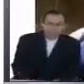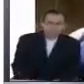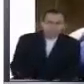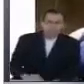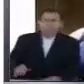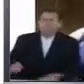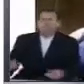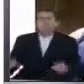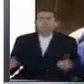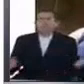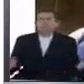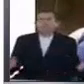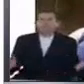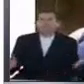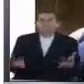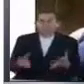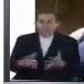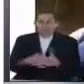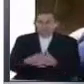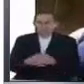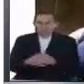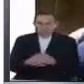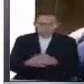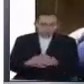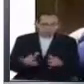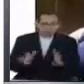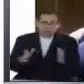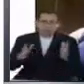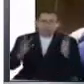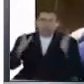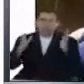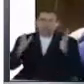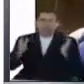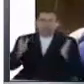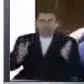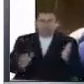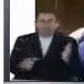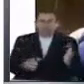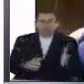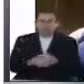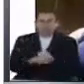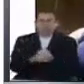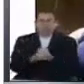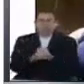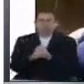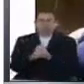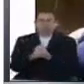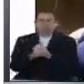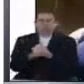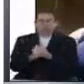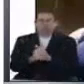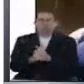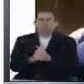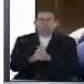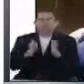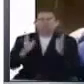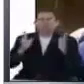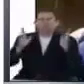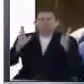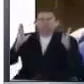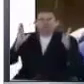Ok. Como ustedes acaban de ver, los demonios saben, ellos